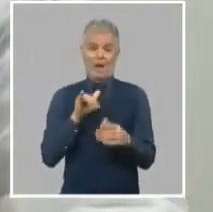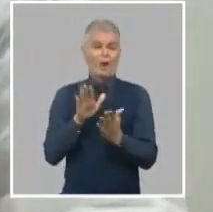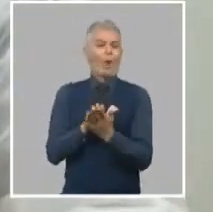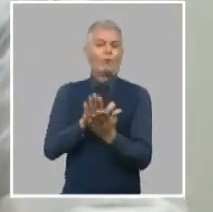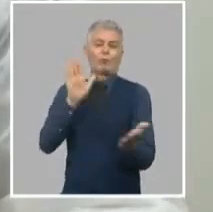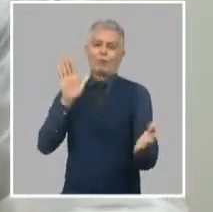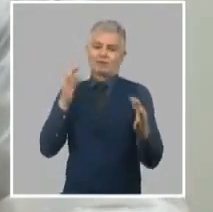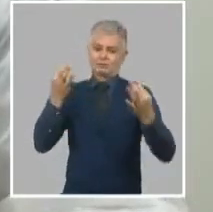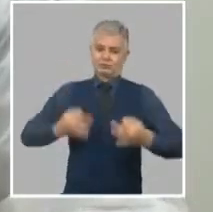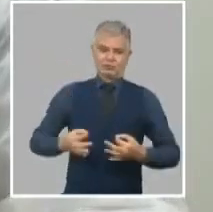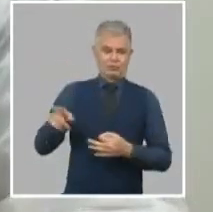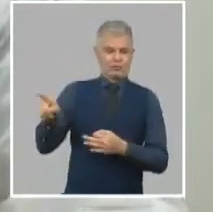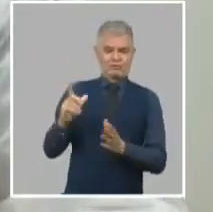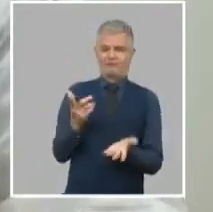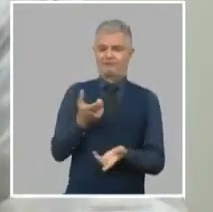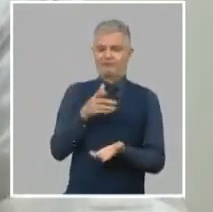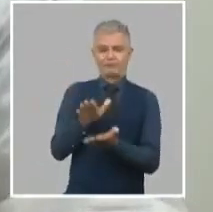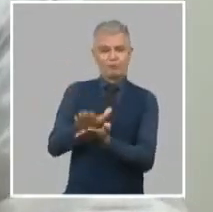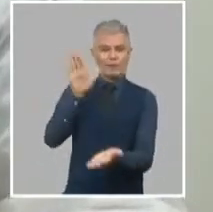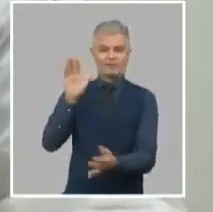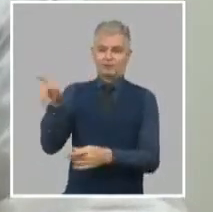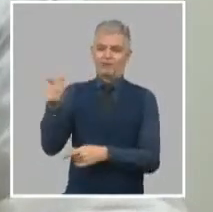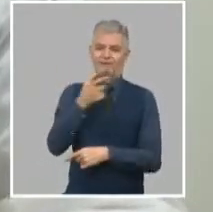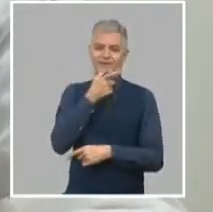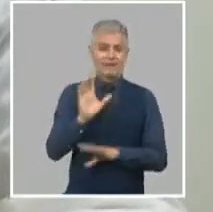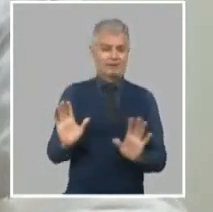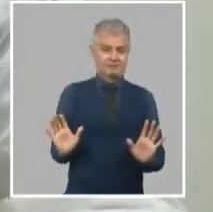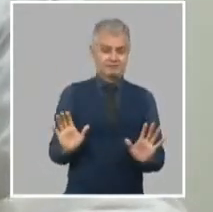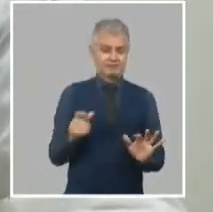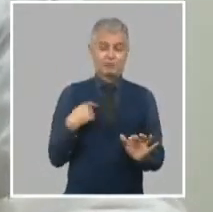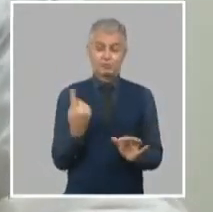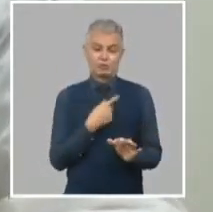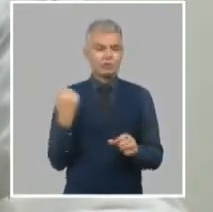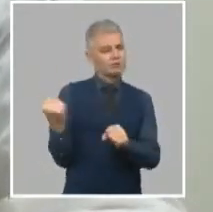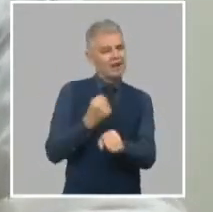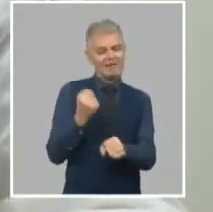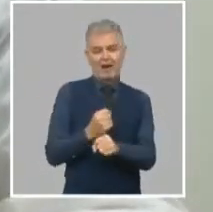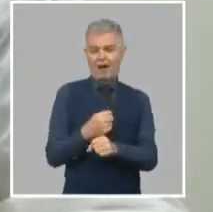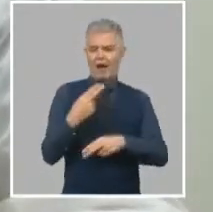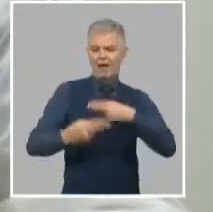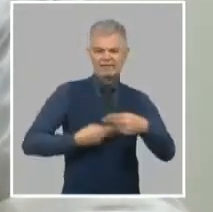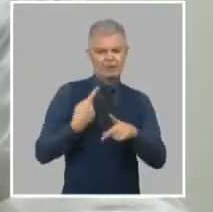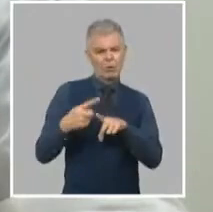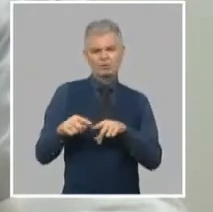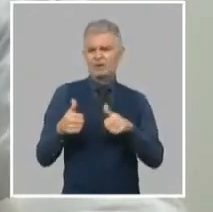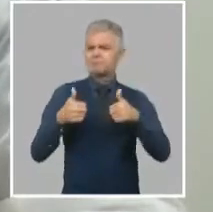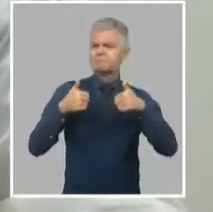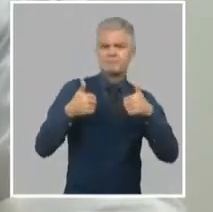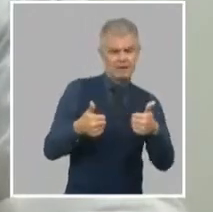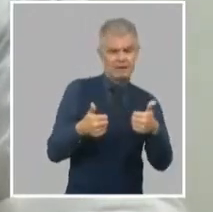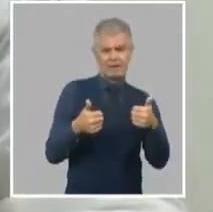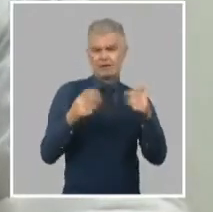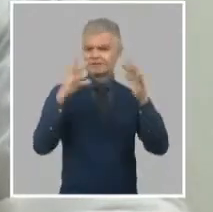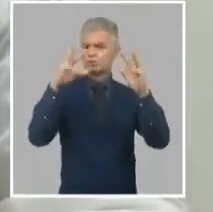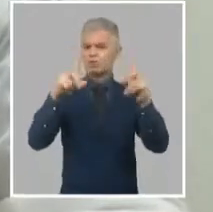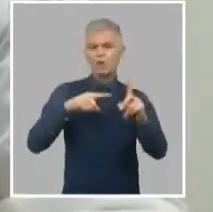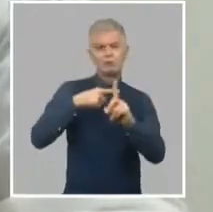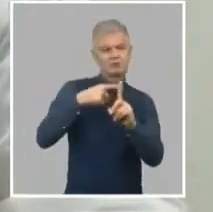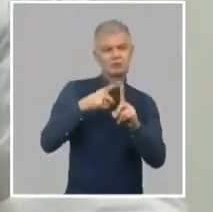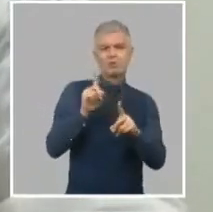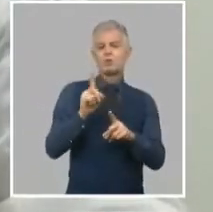de no perder ni un instante en trabajar, en hacer las cosas bien, en no defraudar la